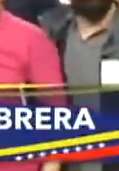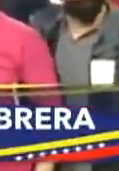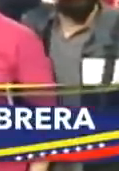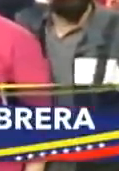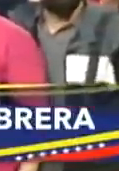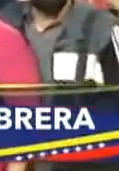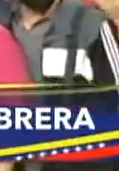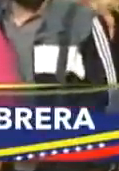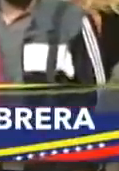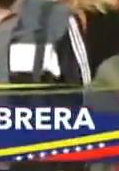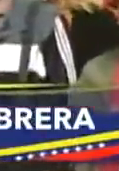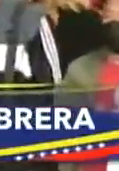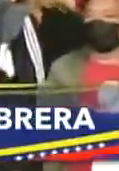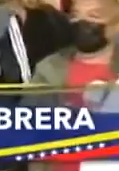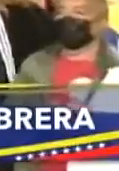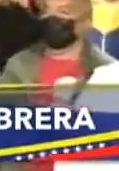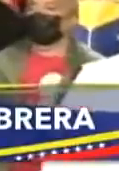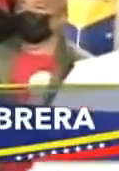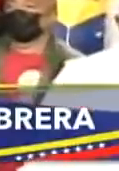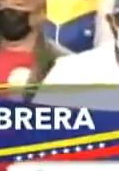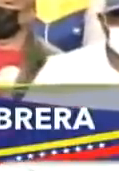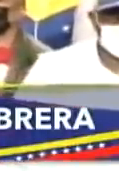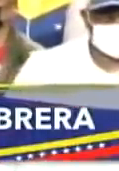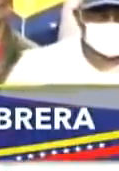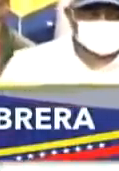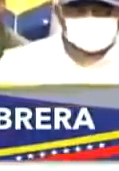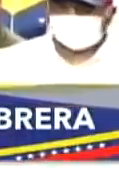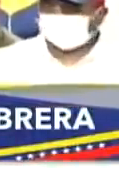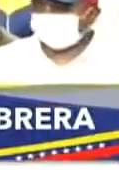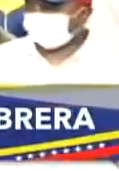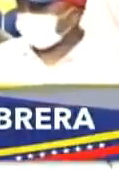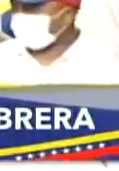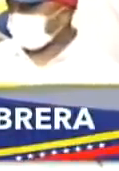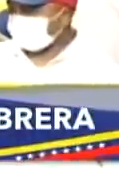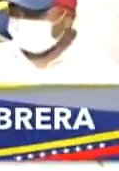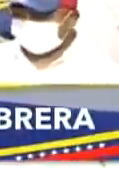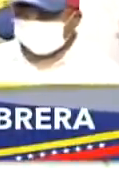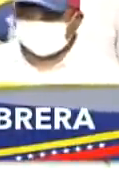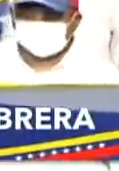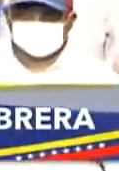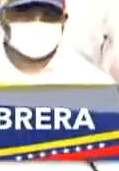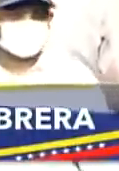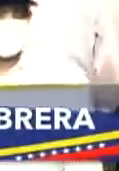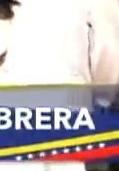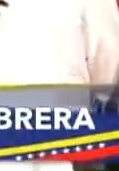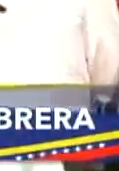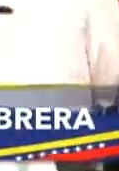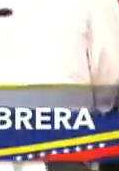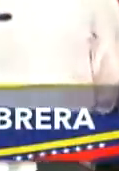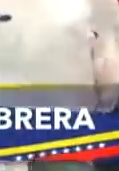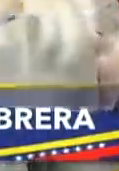un congreso en la clase obrera por parte del presidente constitucional y con la mano